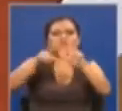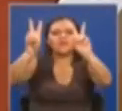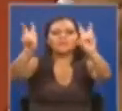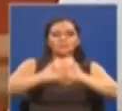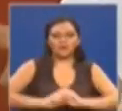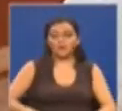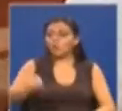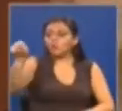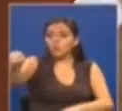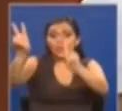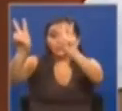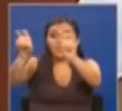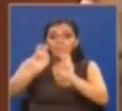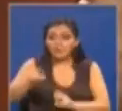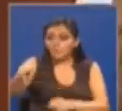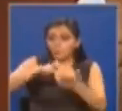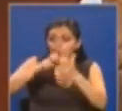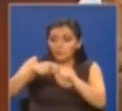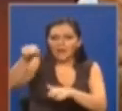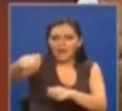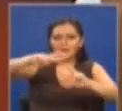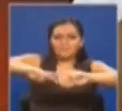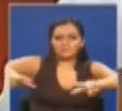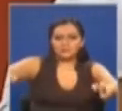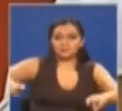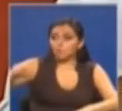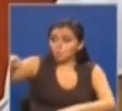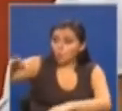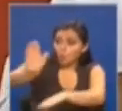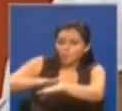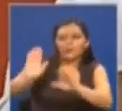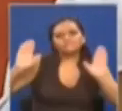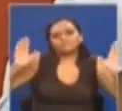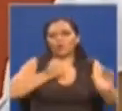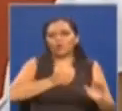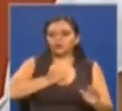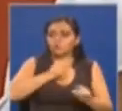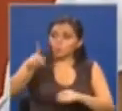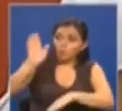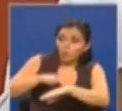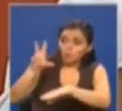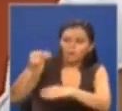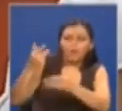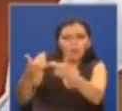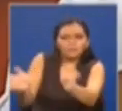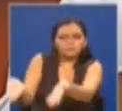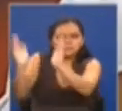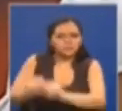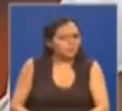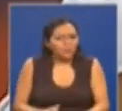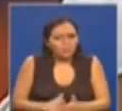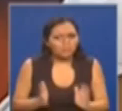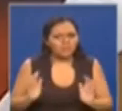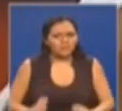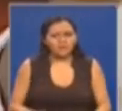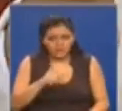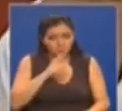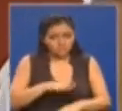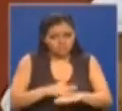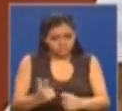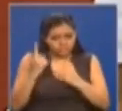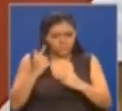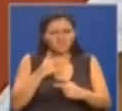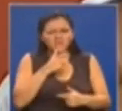está vigente, prescribió, quién es culpable, quién es inocente, no soy yo, ni siquiera el fiscal. Las Fuerzas Armadas, los medios de